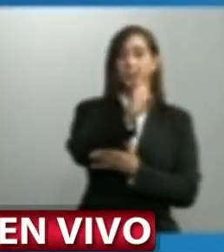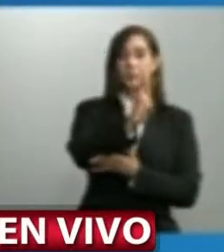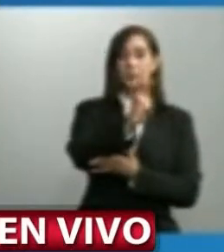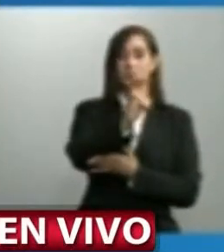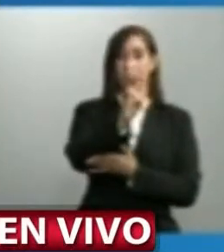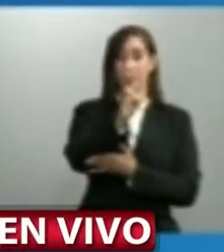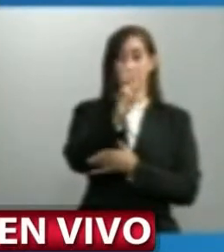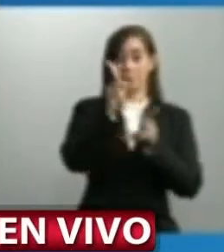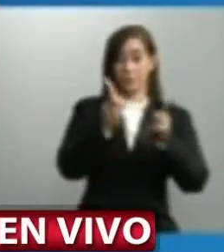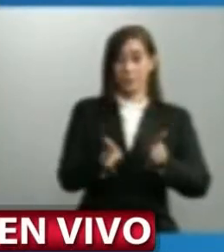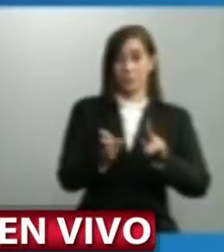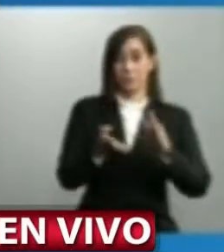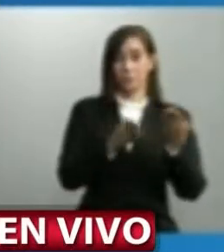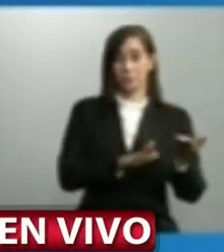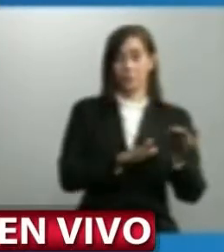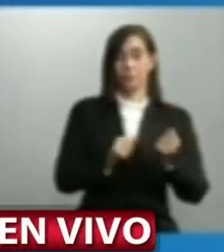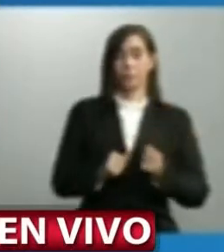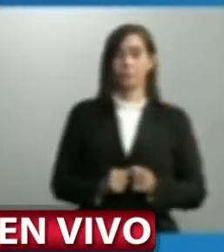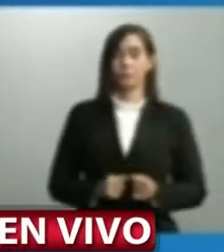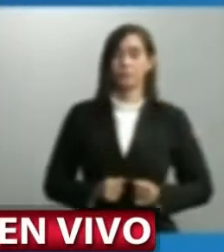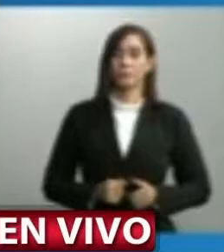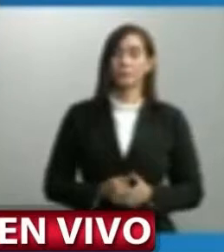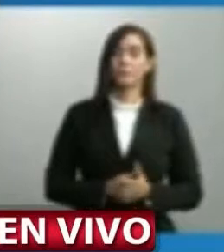460 casos.